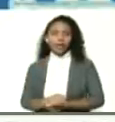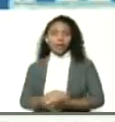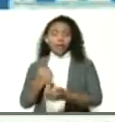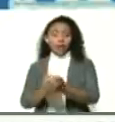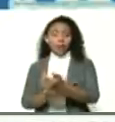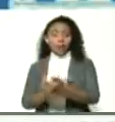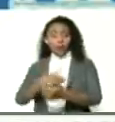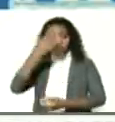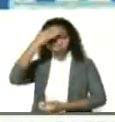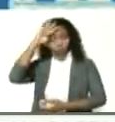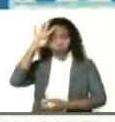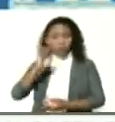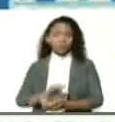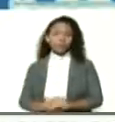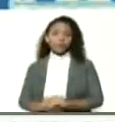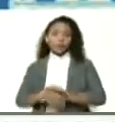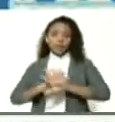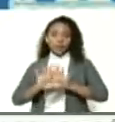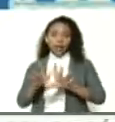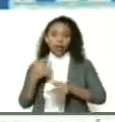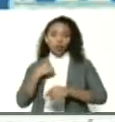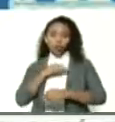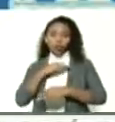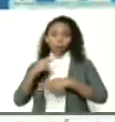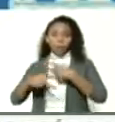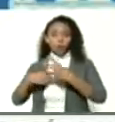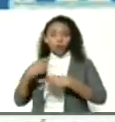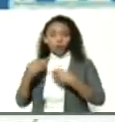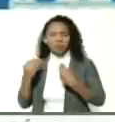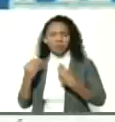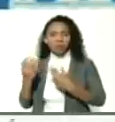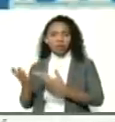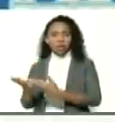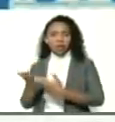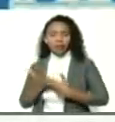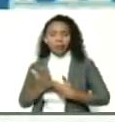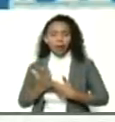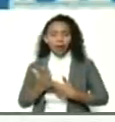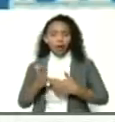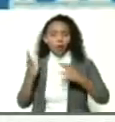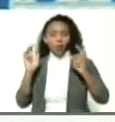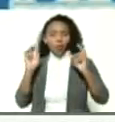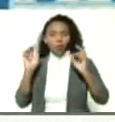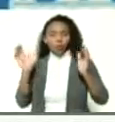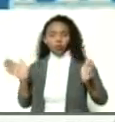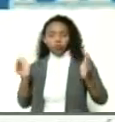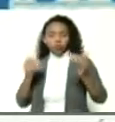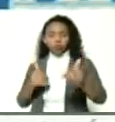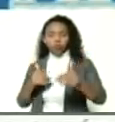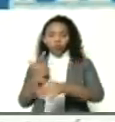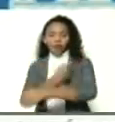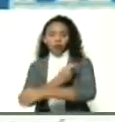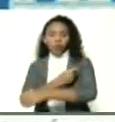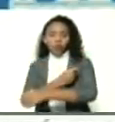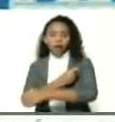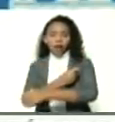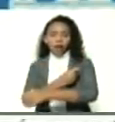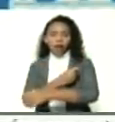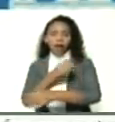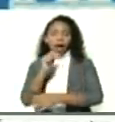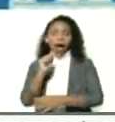con Cuba. Ya estamos en proceso para recibir un lote de vacunas de la vacuna